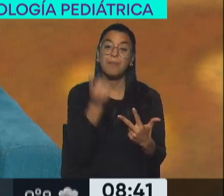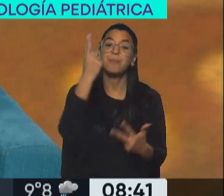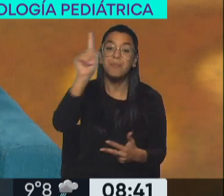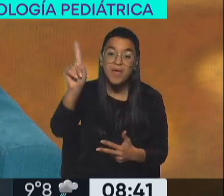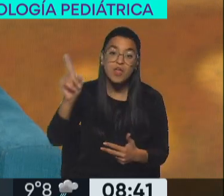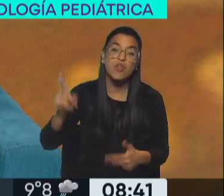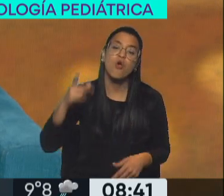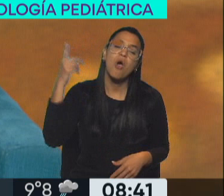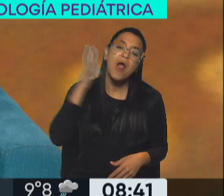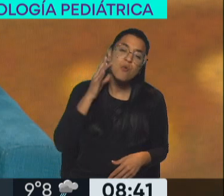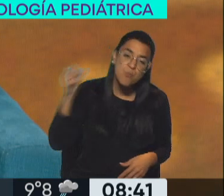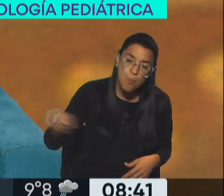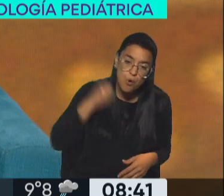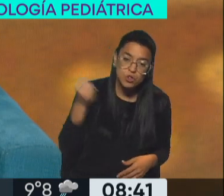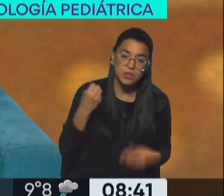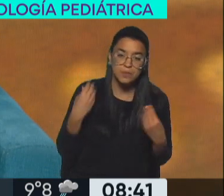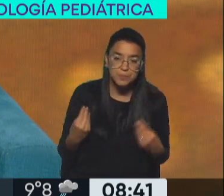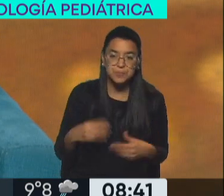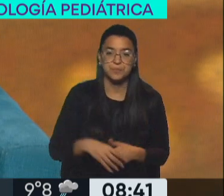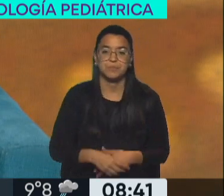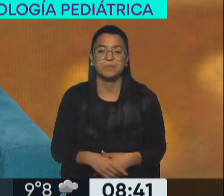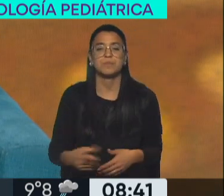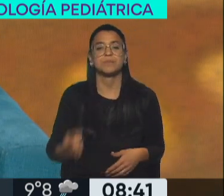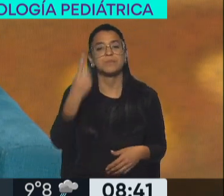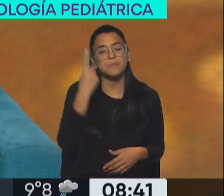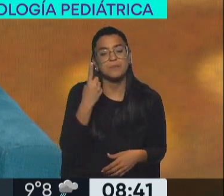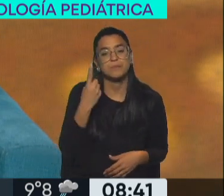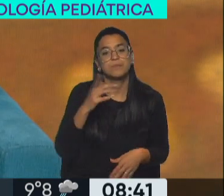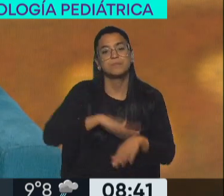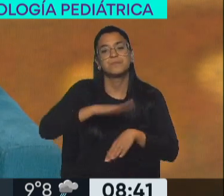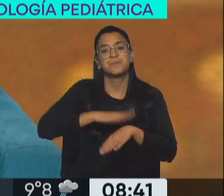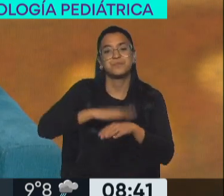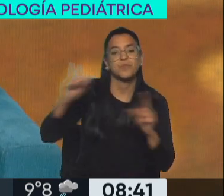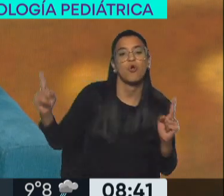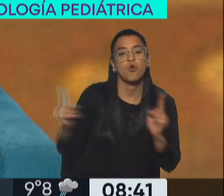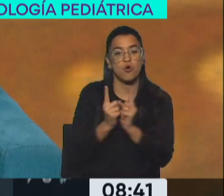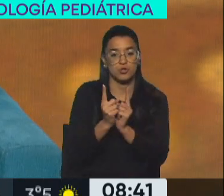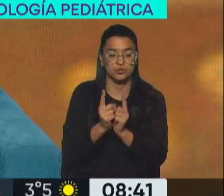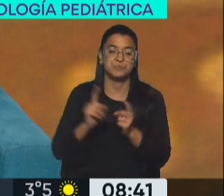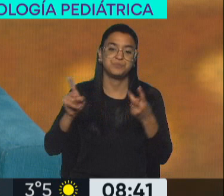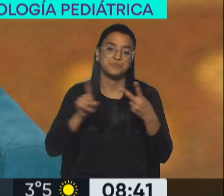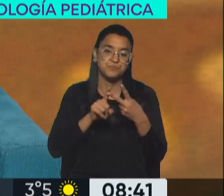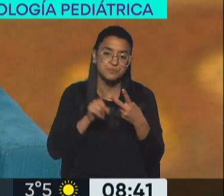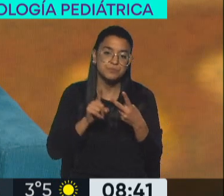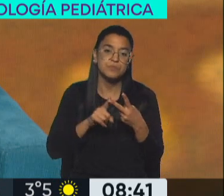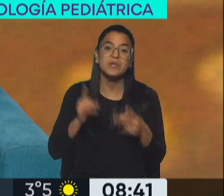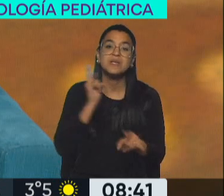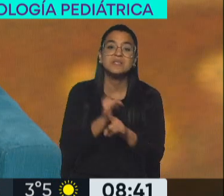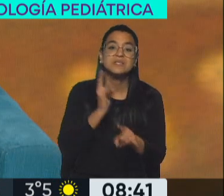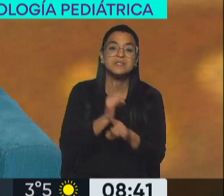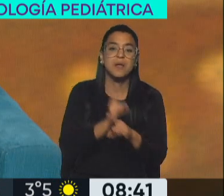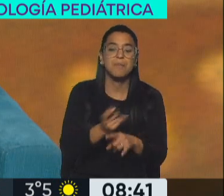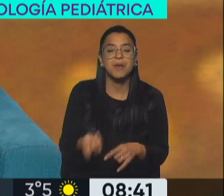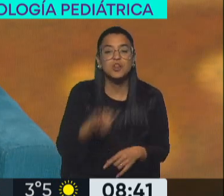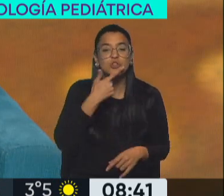de las premisas fundamentales es, 1, hacerla el tiempo más corto posible, 2, siempre tomar